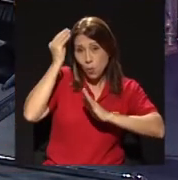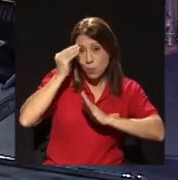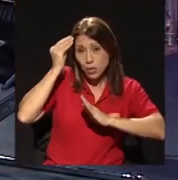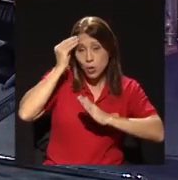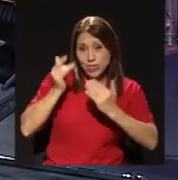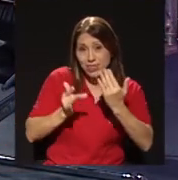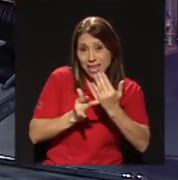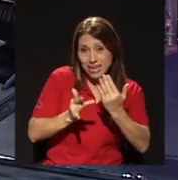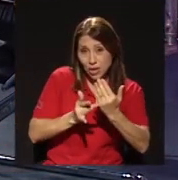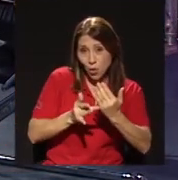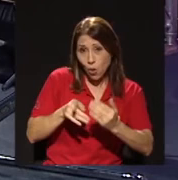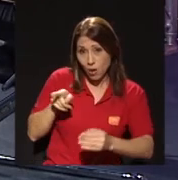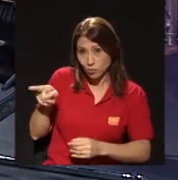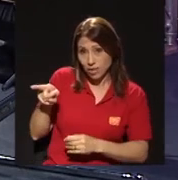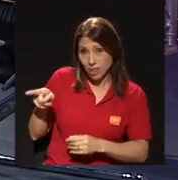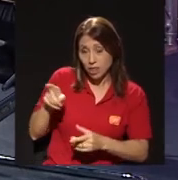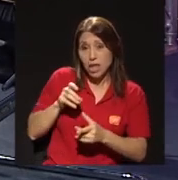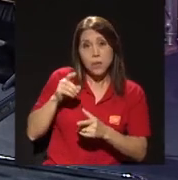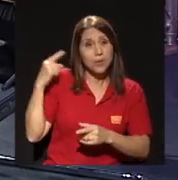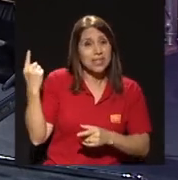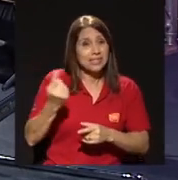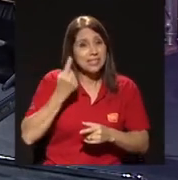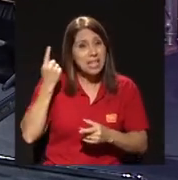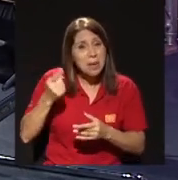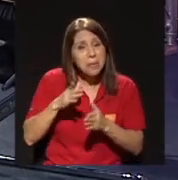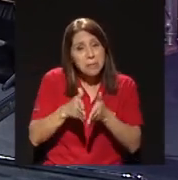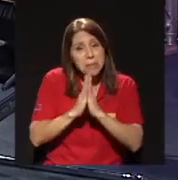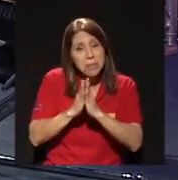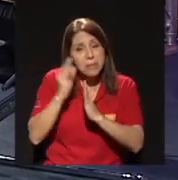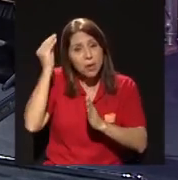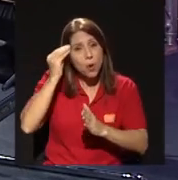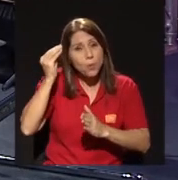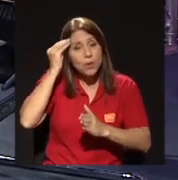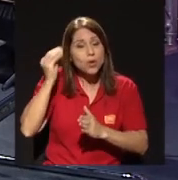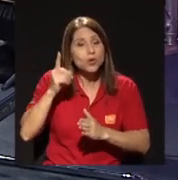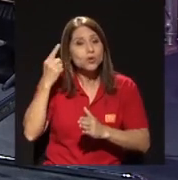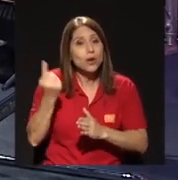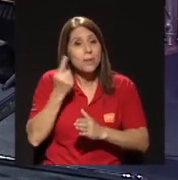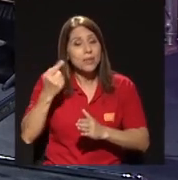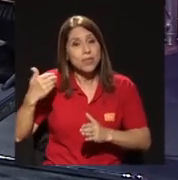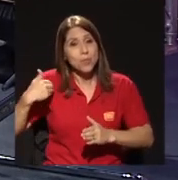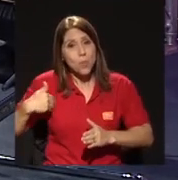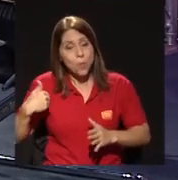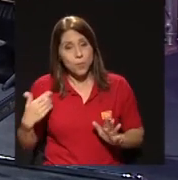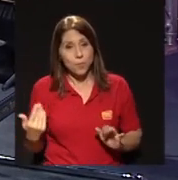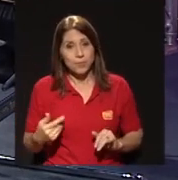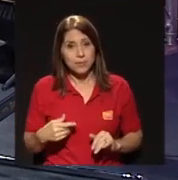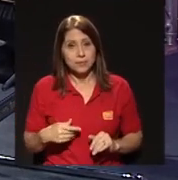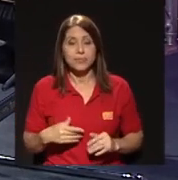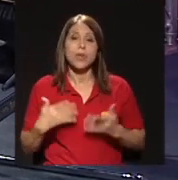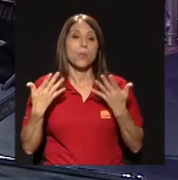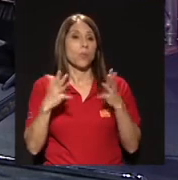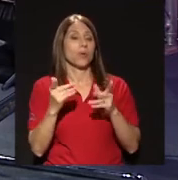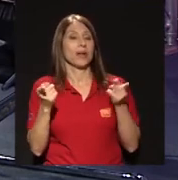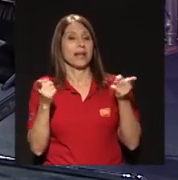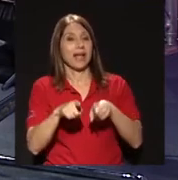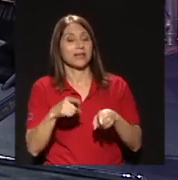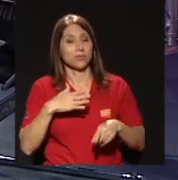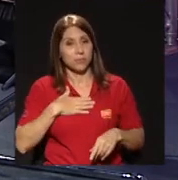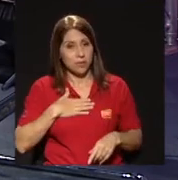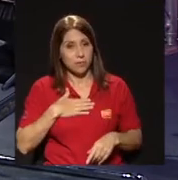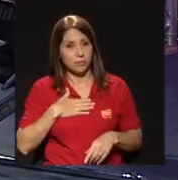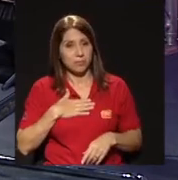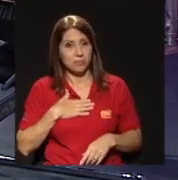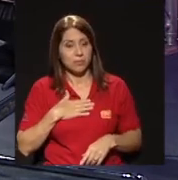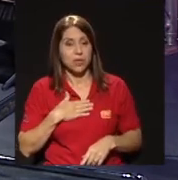opiniones masculinas en temas de compra de este tipo de maquinarias, dice Marianela de San Sebastián. Bueno, en el caso mío, decir que yo